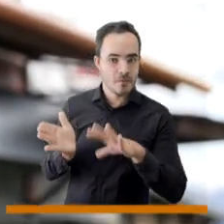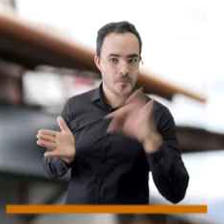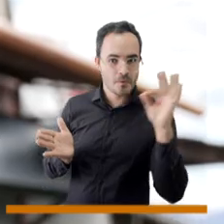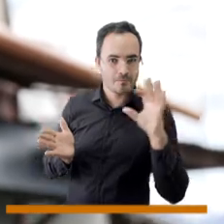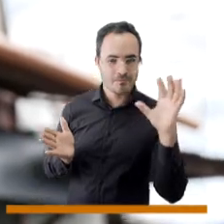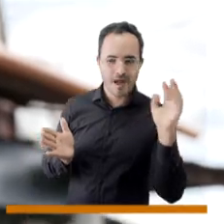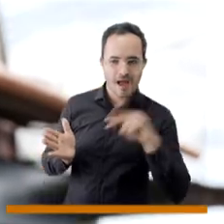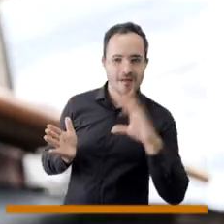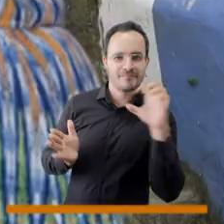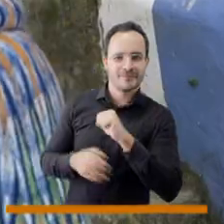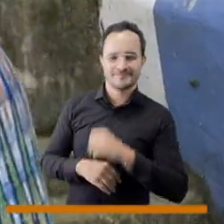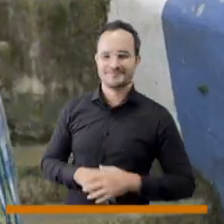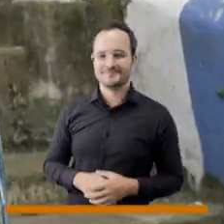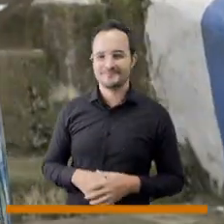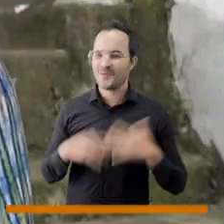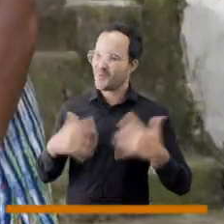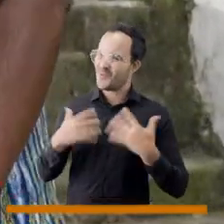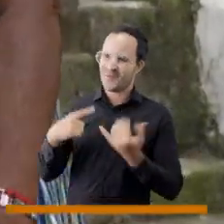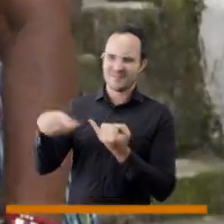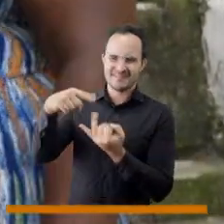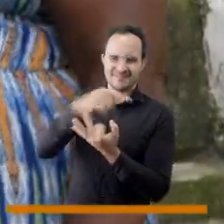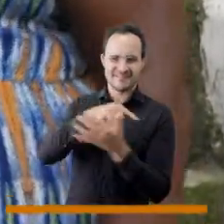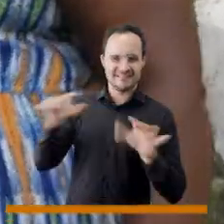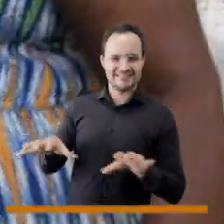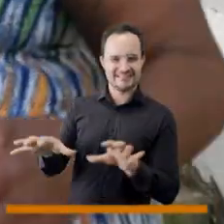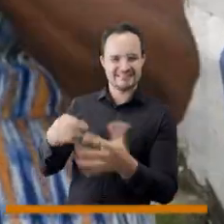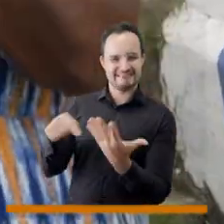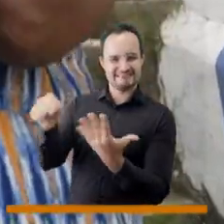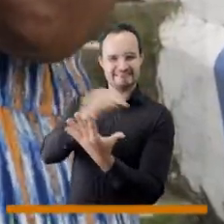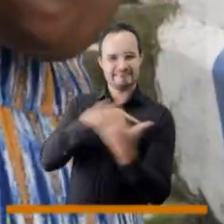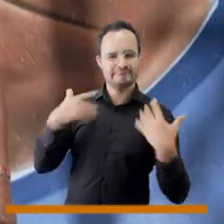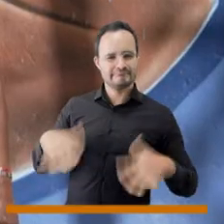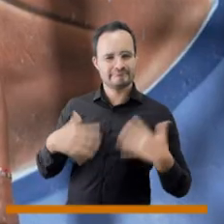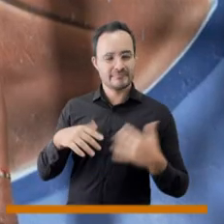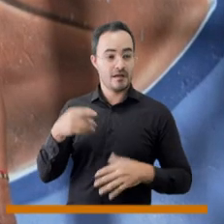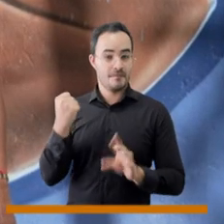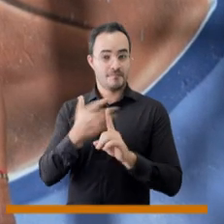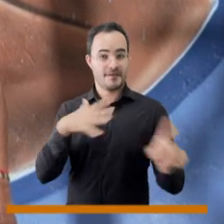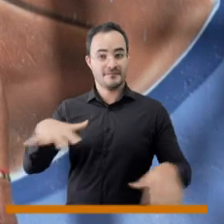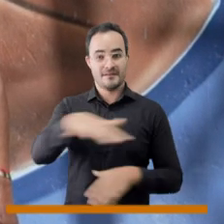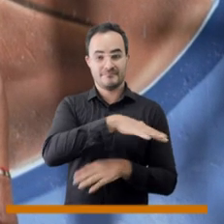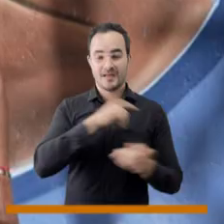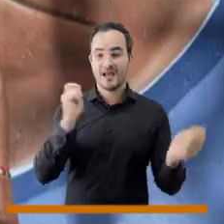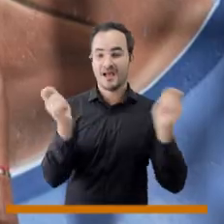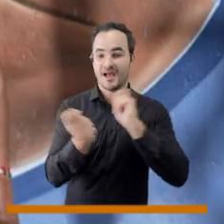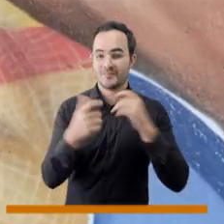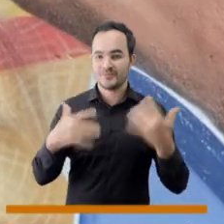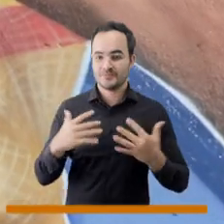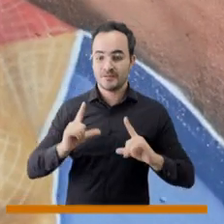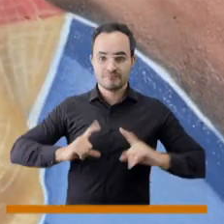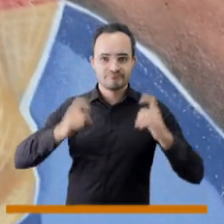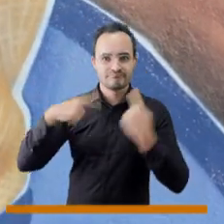muestra uno qué fue lo que cogió. Constelaciones, una obra de arte que viene con un cambio para este